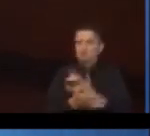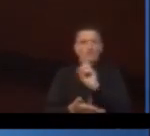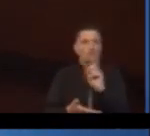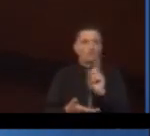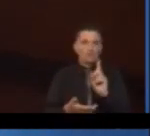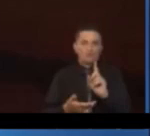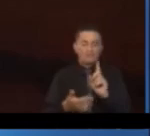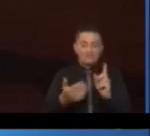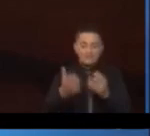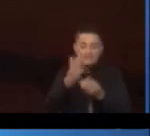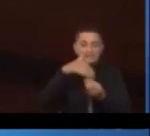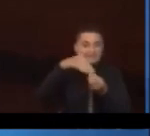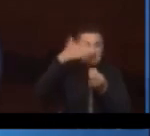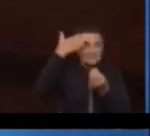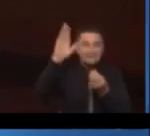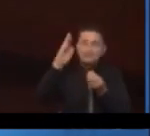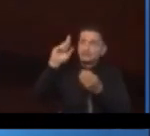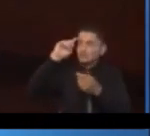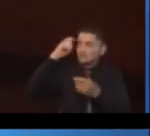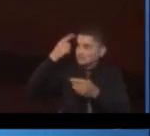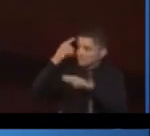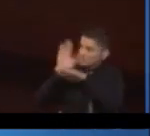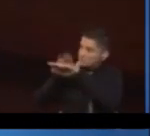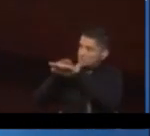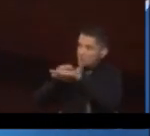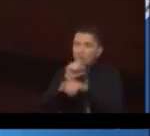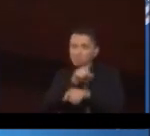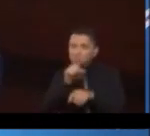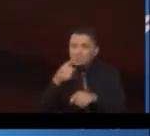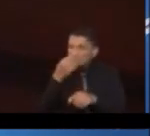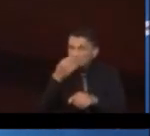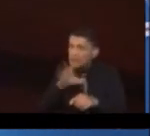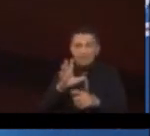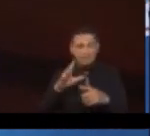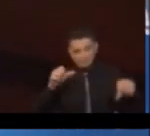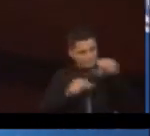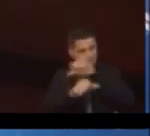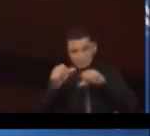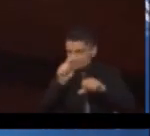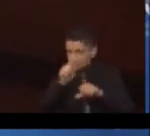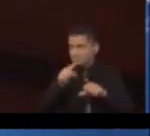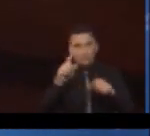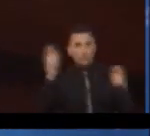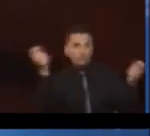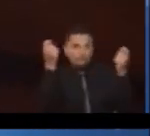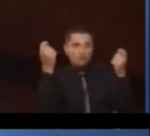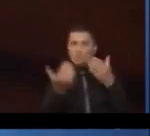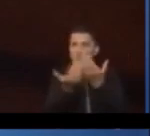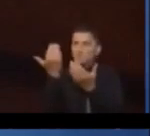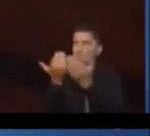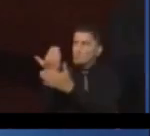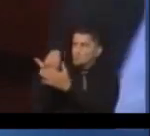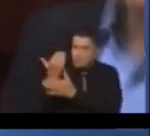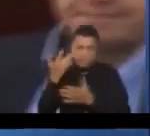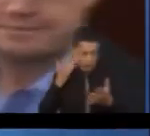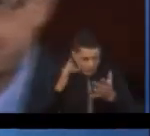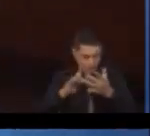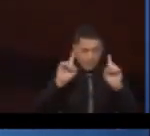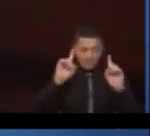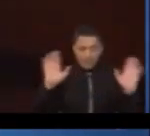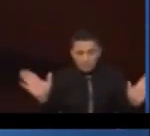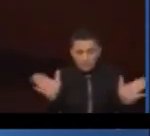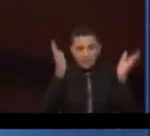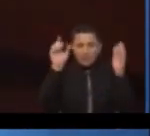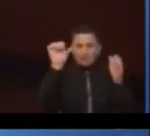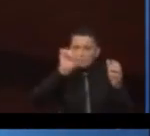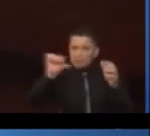Centro Democrático queremos decirle al gobierno que cambie lo que no funciona, que promueva lo que sea necesario, pero con el pretexto de mejorar